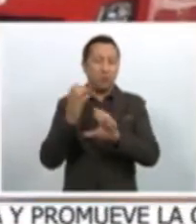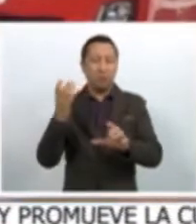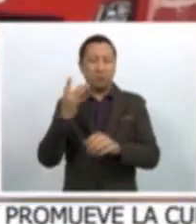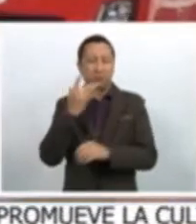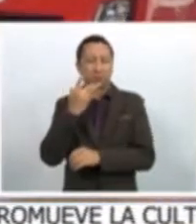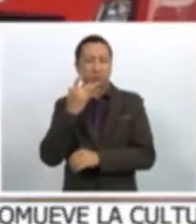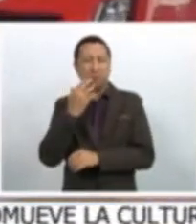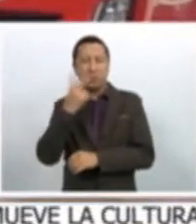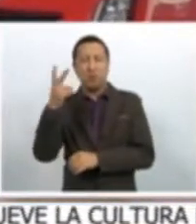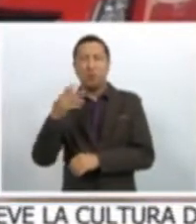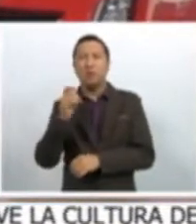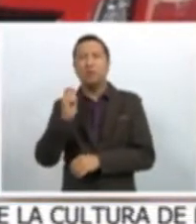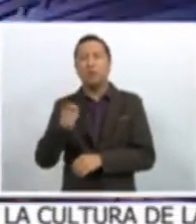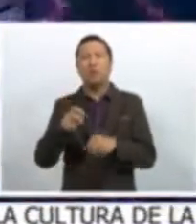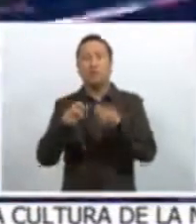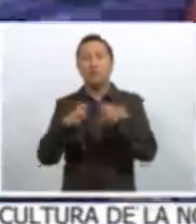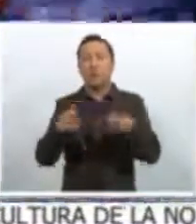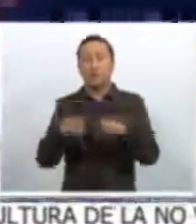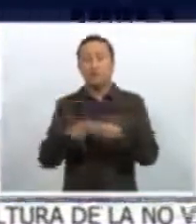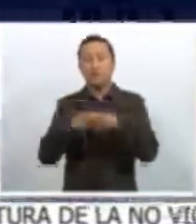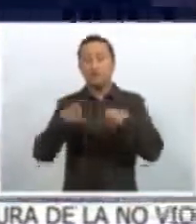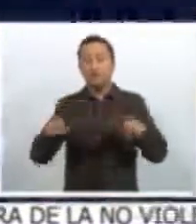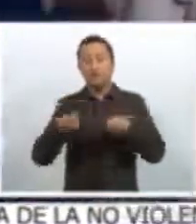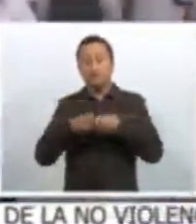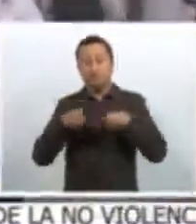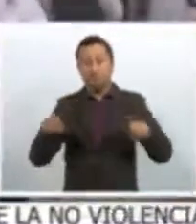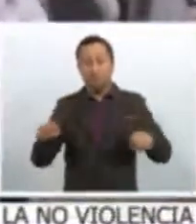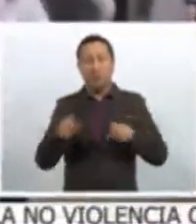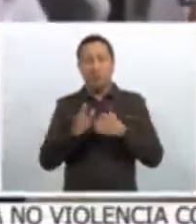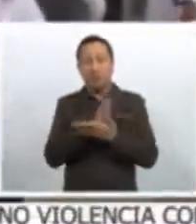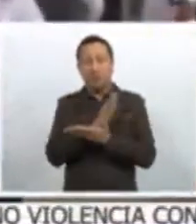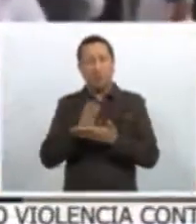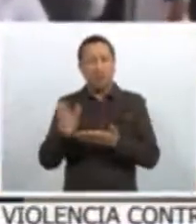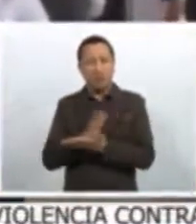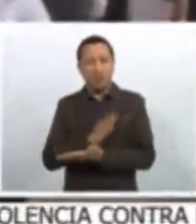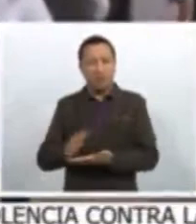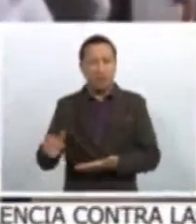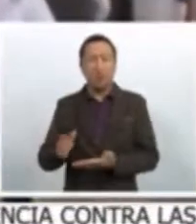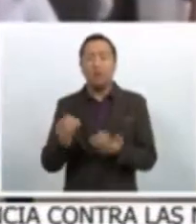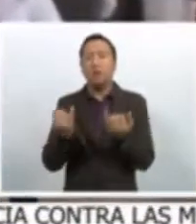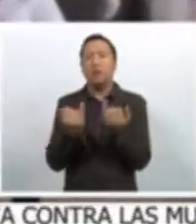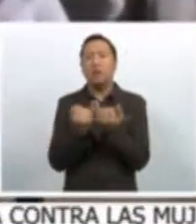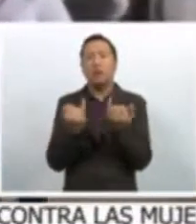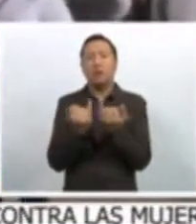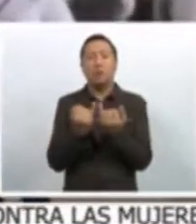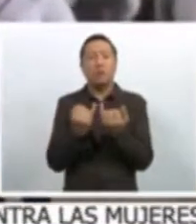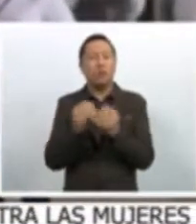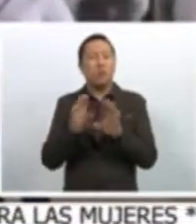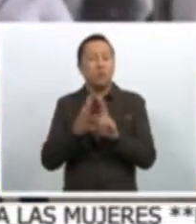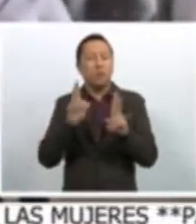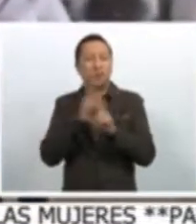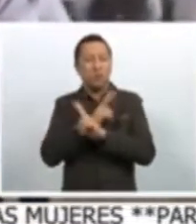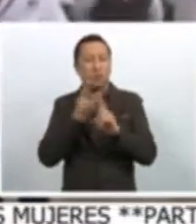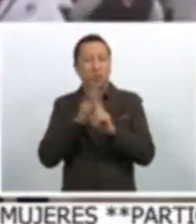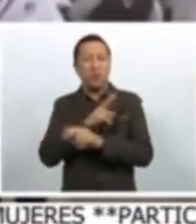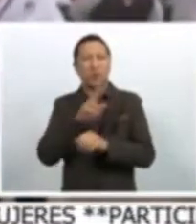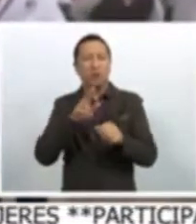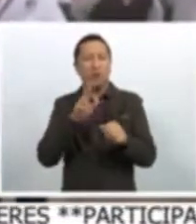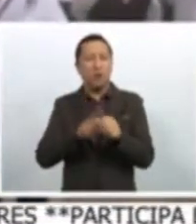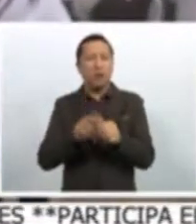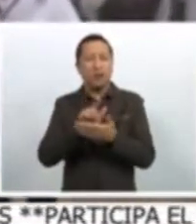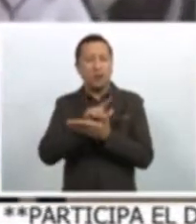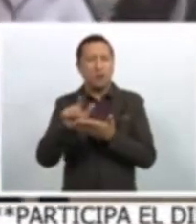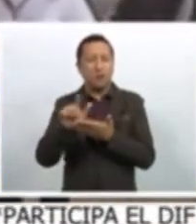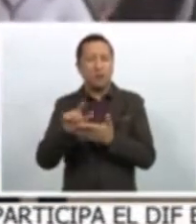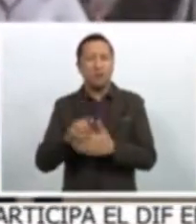mayor separación entre asientos y un nuevo sistema de ventilación. Estamos apostando por el largo plazo, un año tan complicado que todos sabemos que